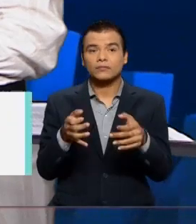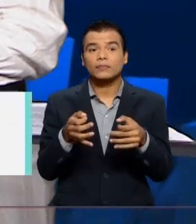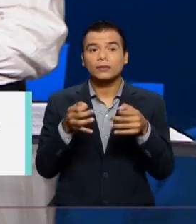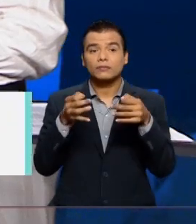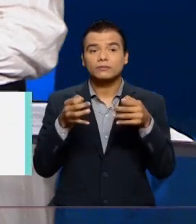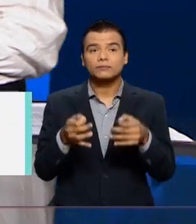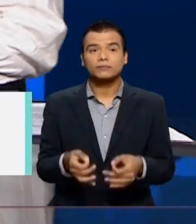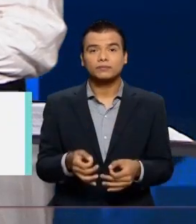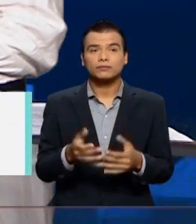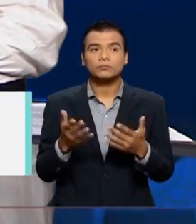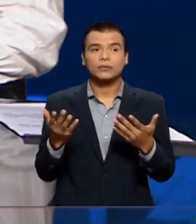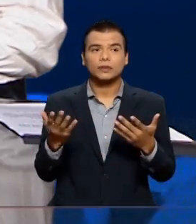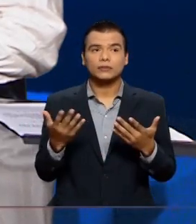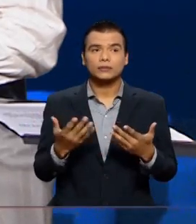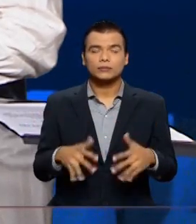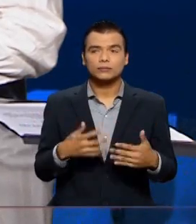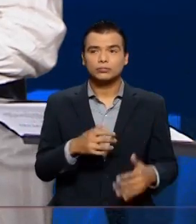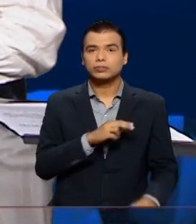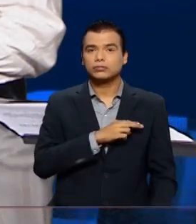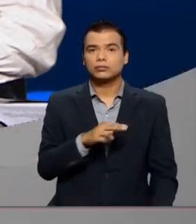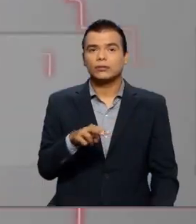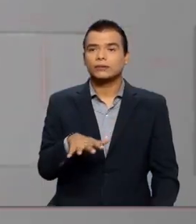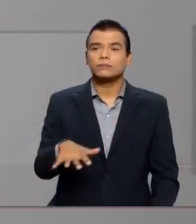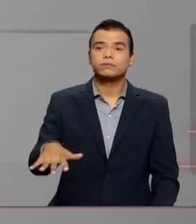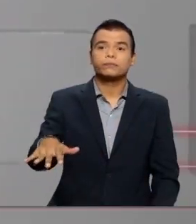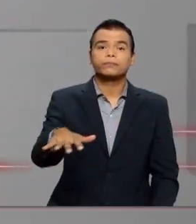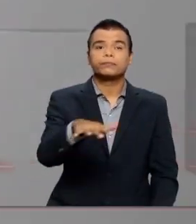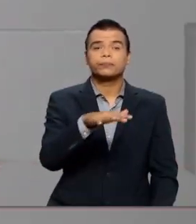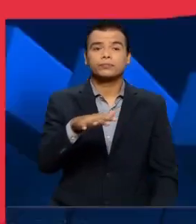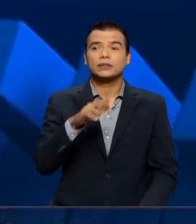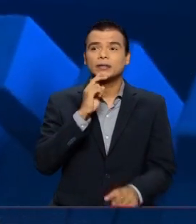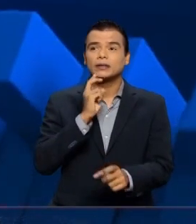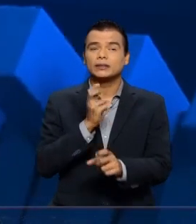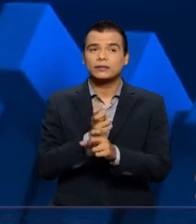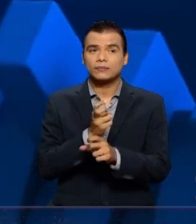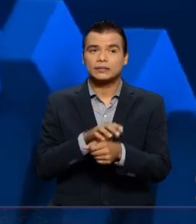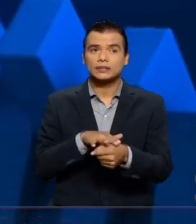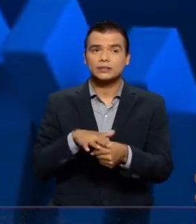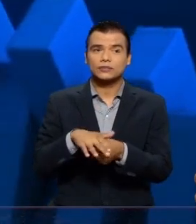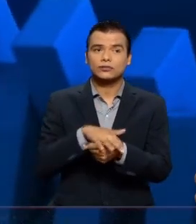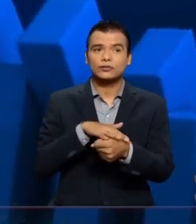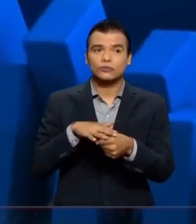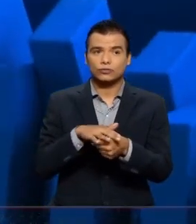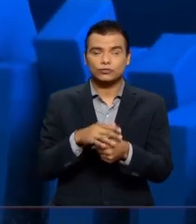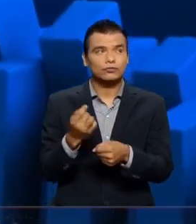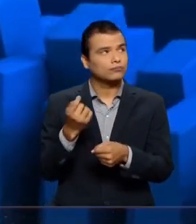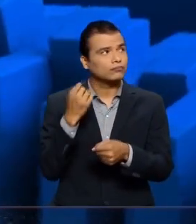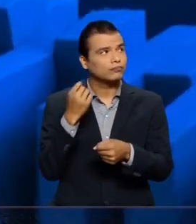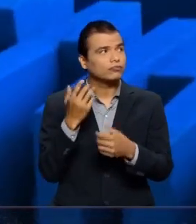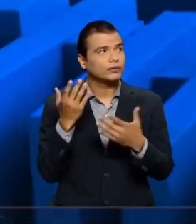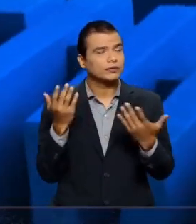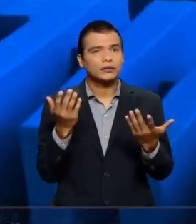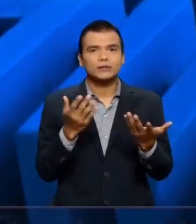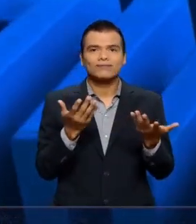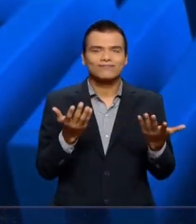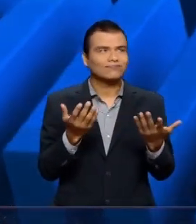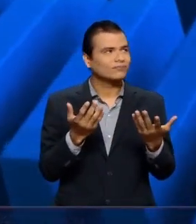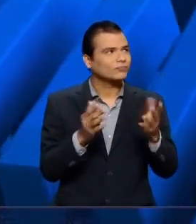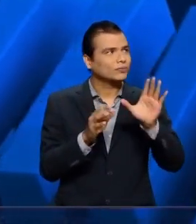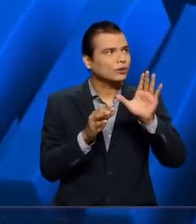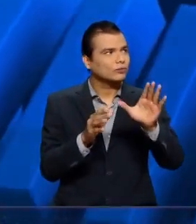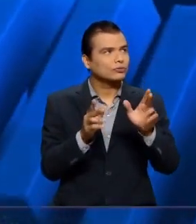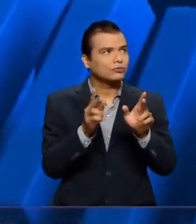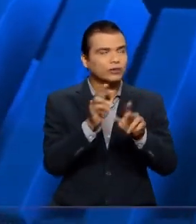mucha atención, la situación de orden público en el Valle del Cauca es preocupante. En las últimas horas se registraron varios atentados contra la fuerza pública que